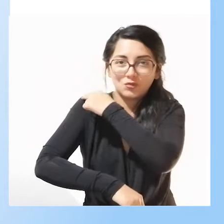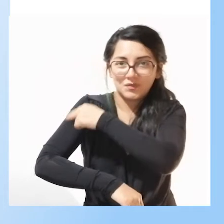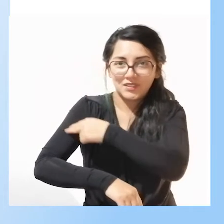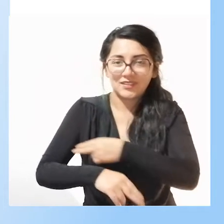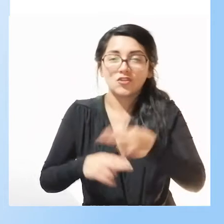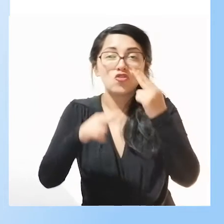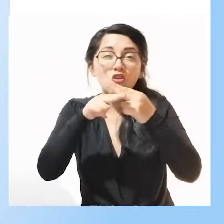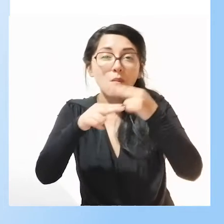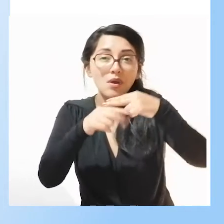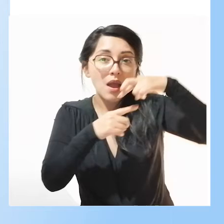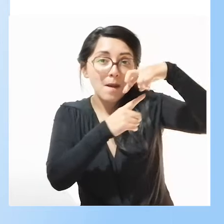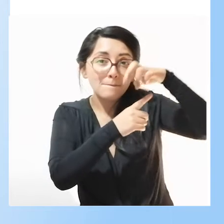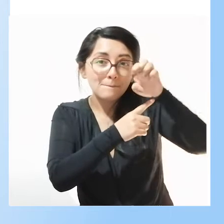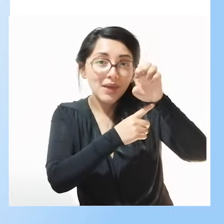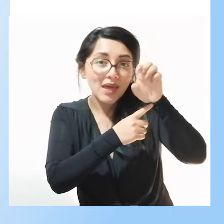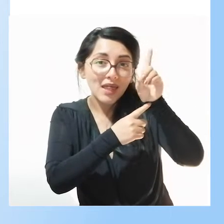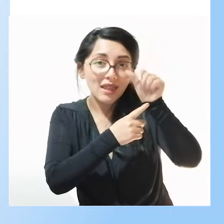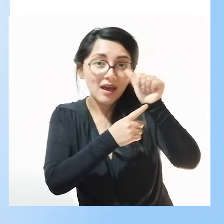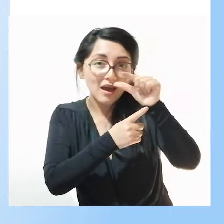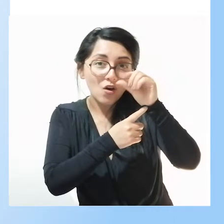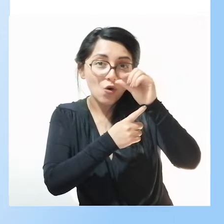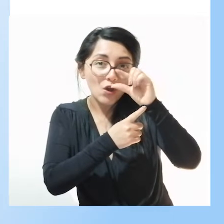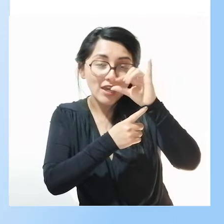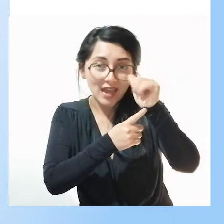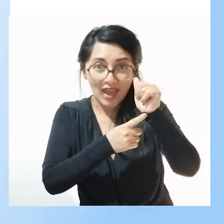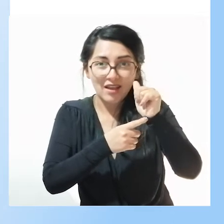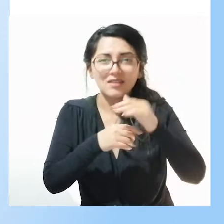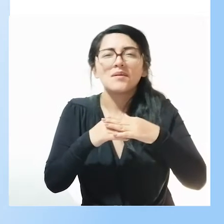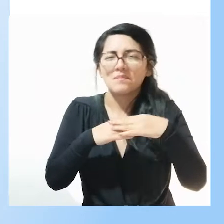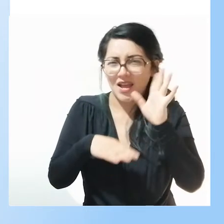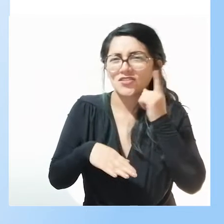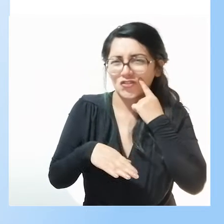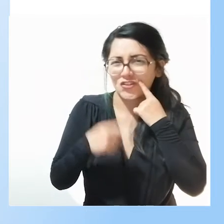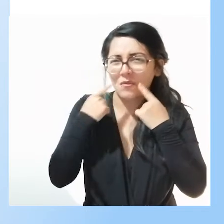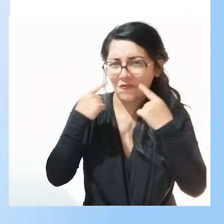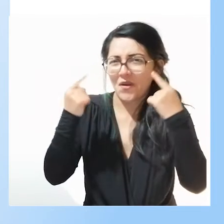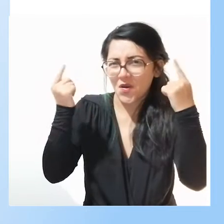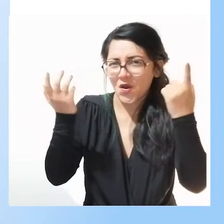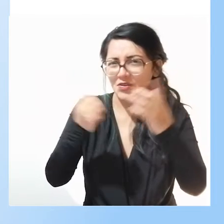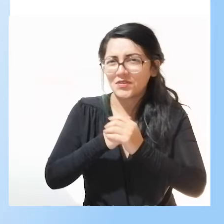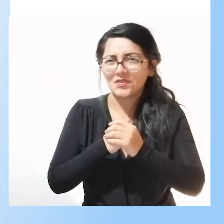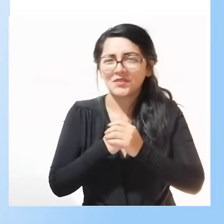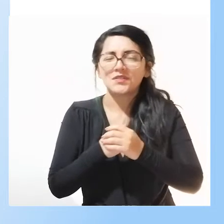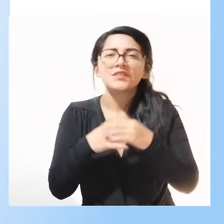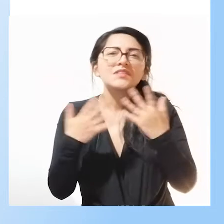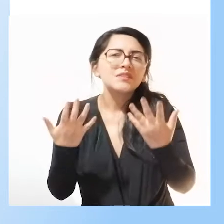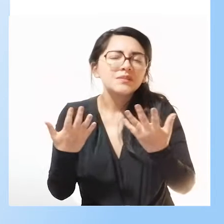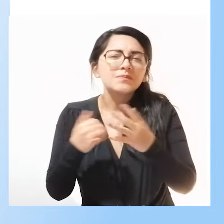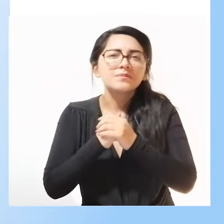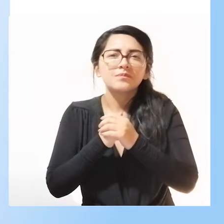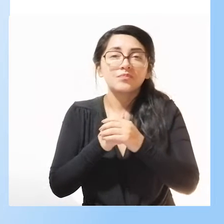este término es el que se usa tradicionalmente y es el que nos identifica, porque no siempre se contempla desde